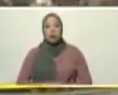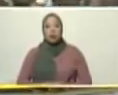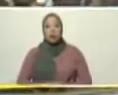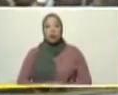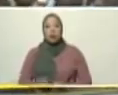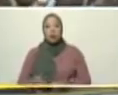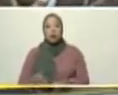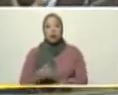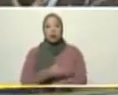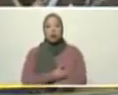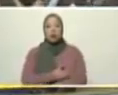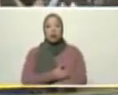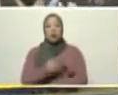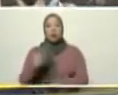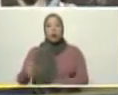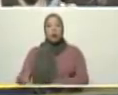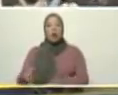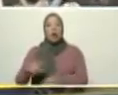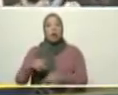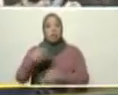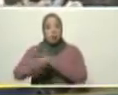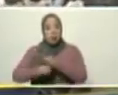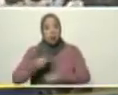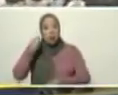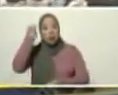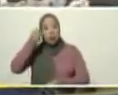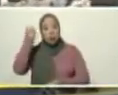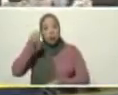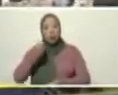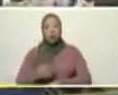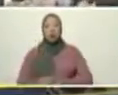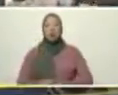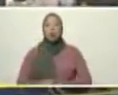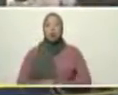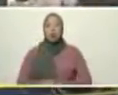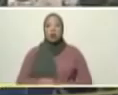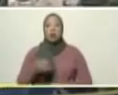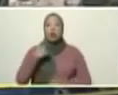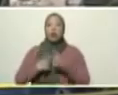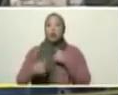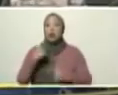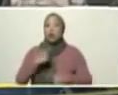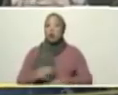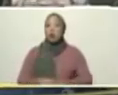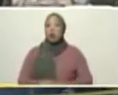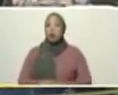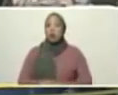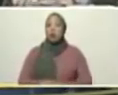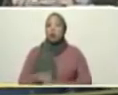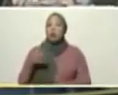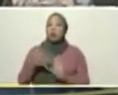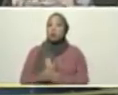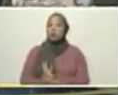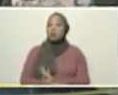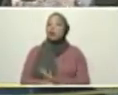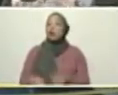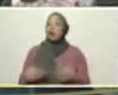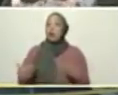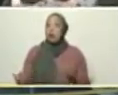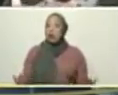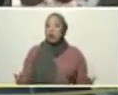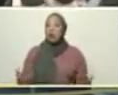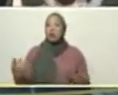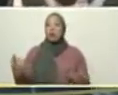de victorias, de derrotas, de alegrías, de dolores, pero sobre todo de una